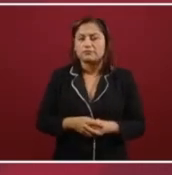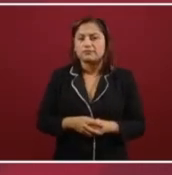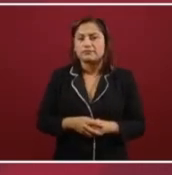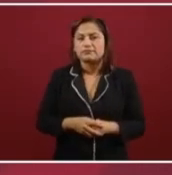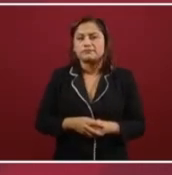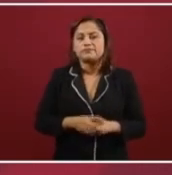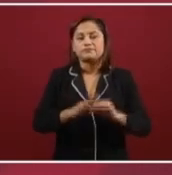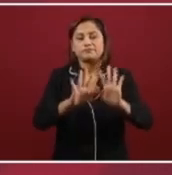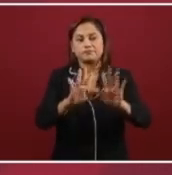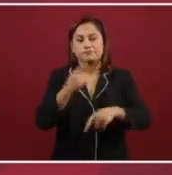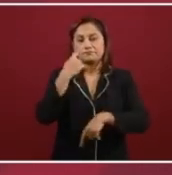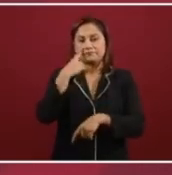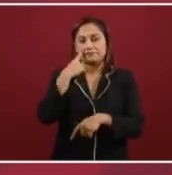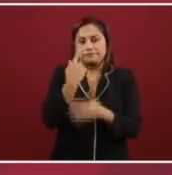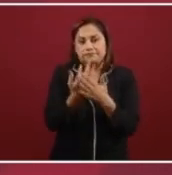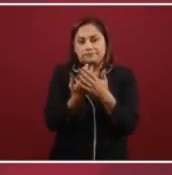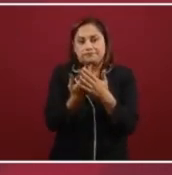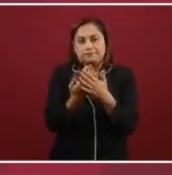termina el año.